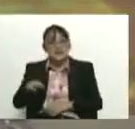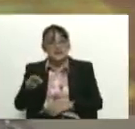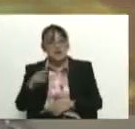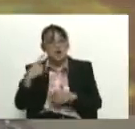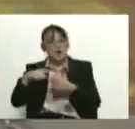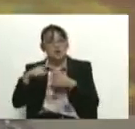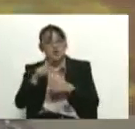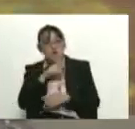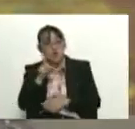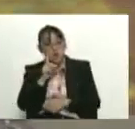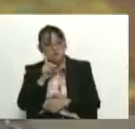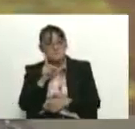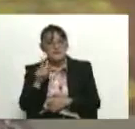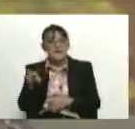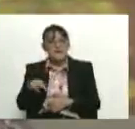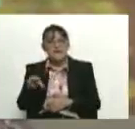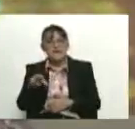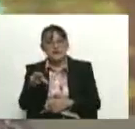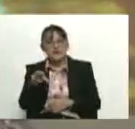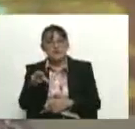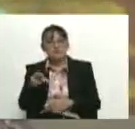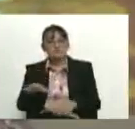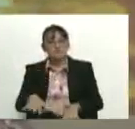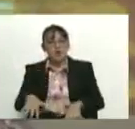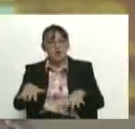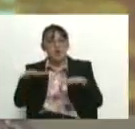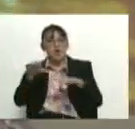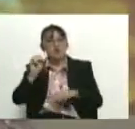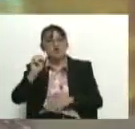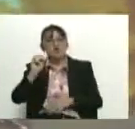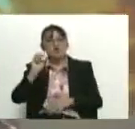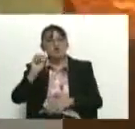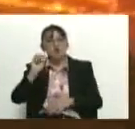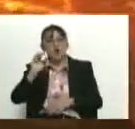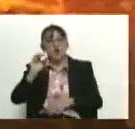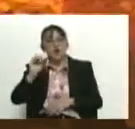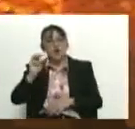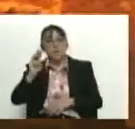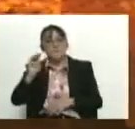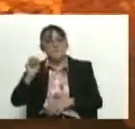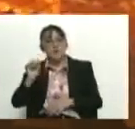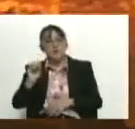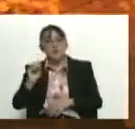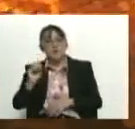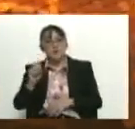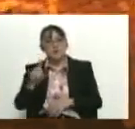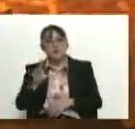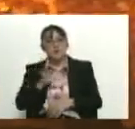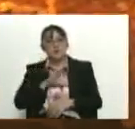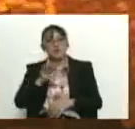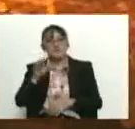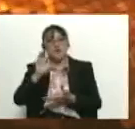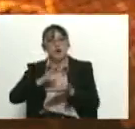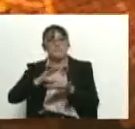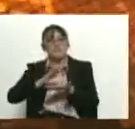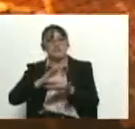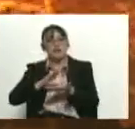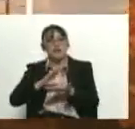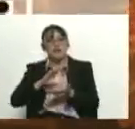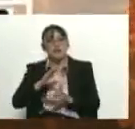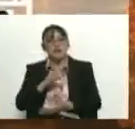como el río pagüey y el río socopo del Río socopó en allá Precisamente en la ciudad capital del